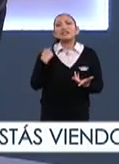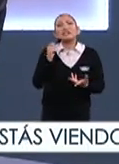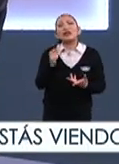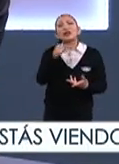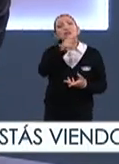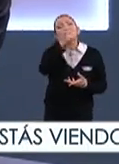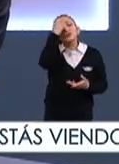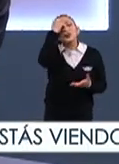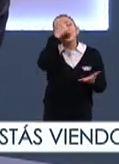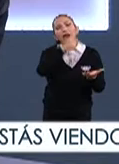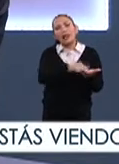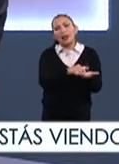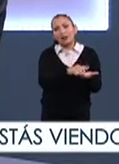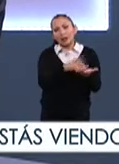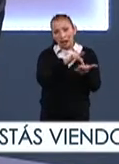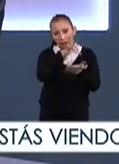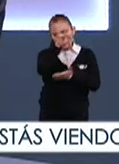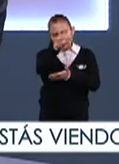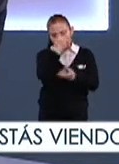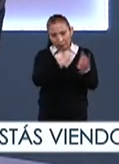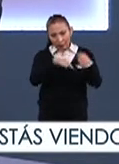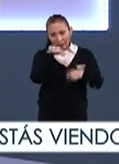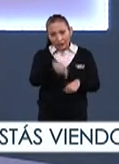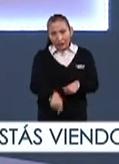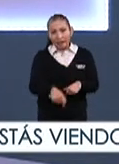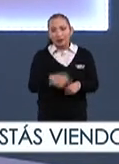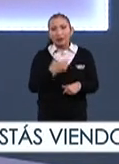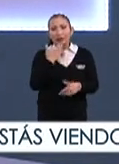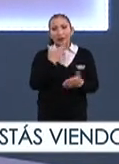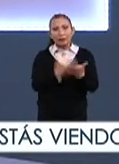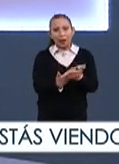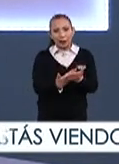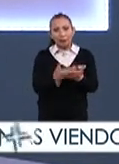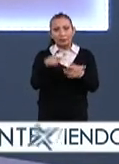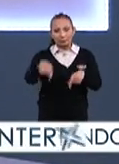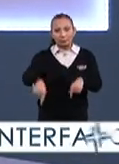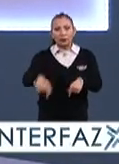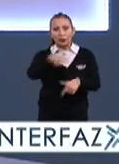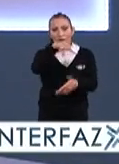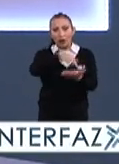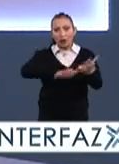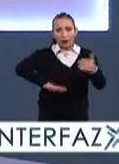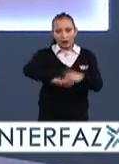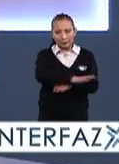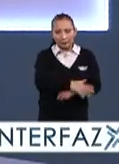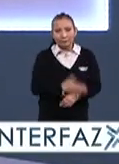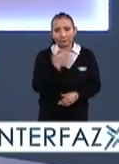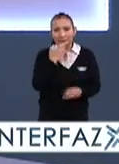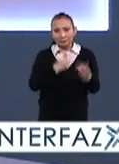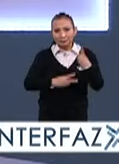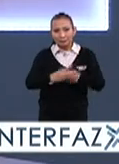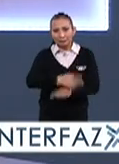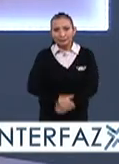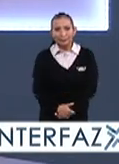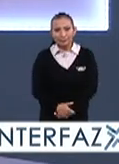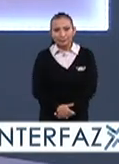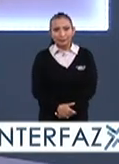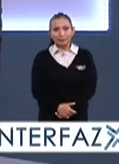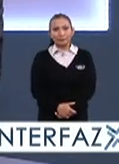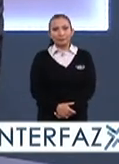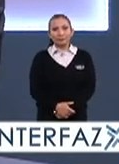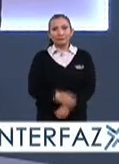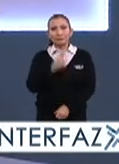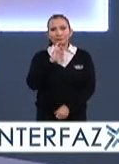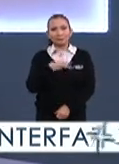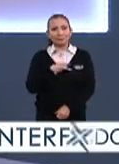considera usted? De entrada, gracias por estar con nosotros. Thank you very much for stay with us. Bienvenidos. Thank you for having us. Welcome. Vamos